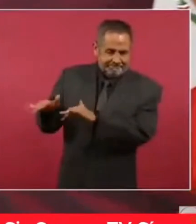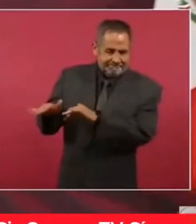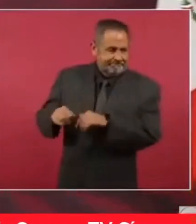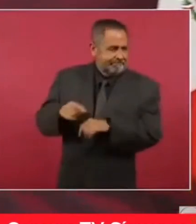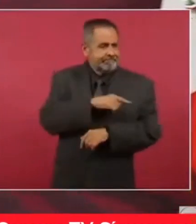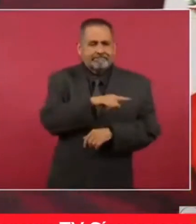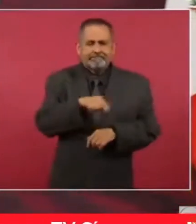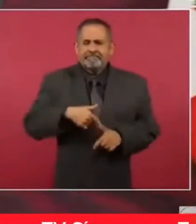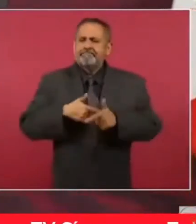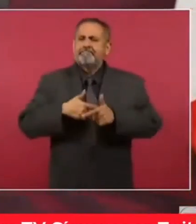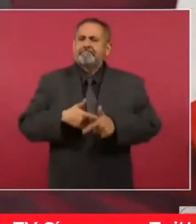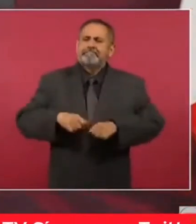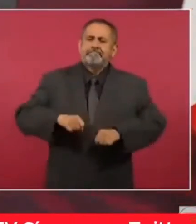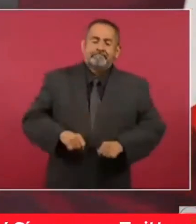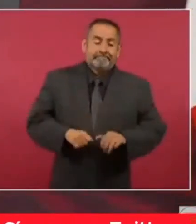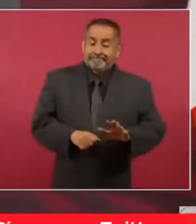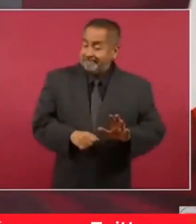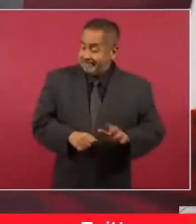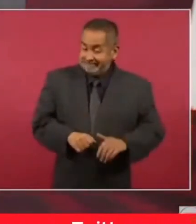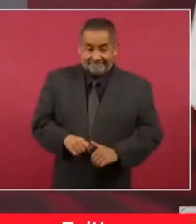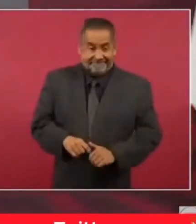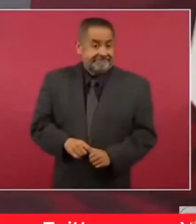va a terminar